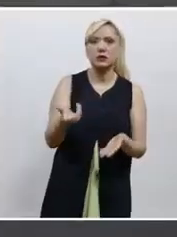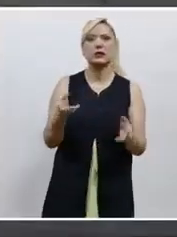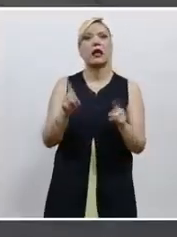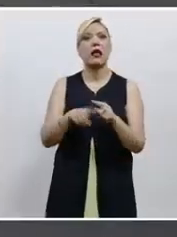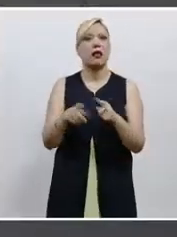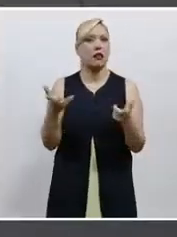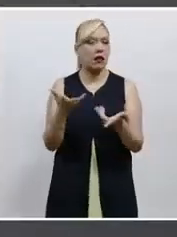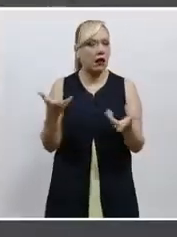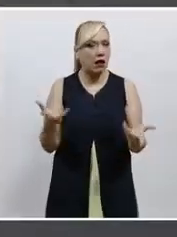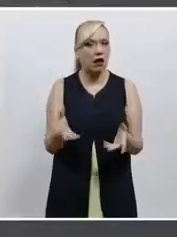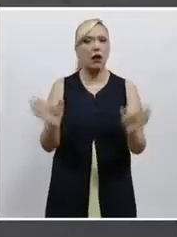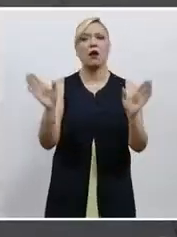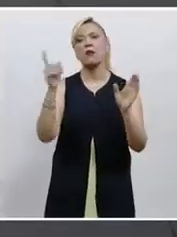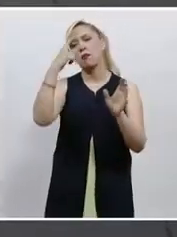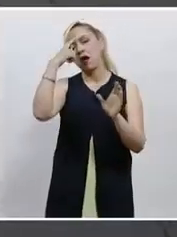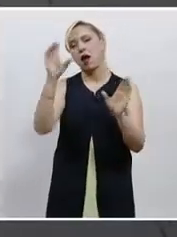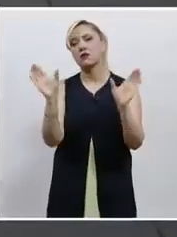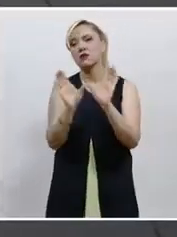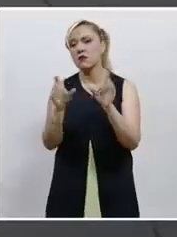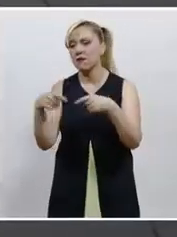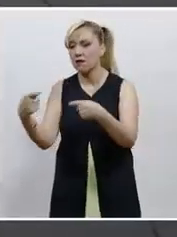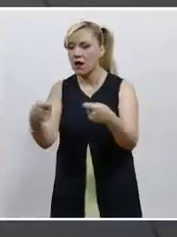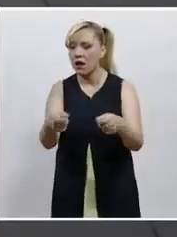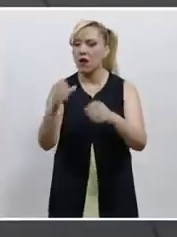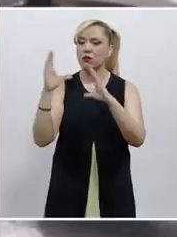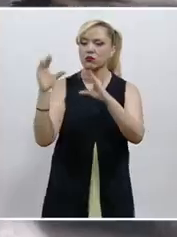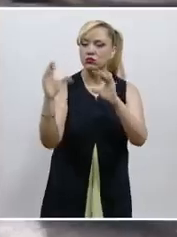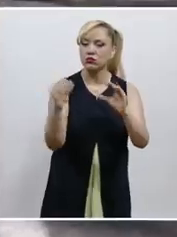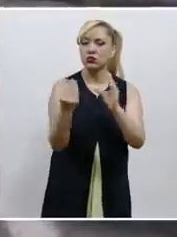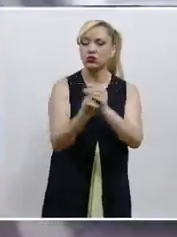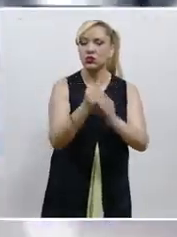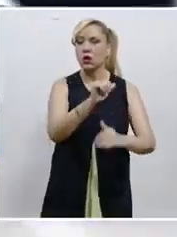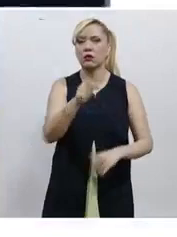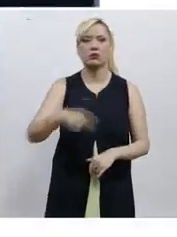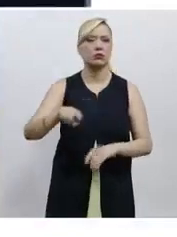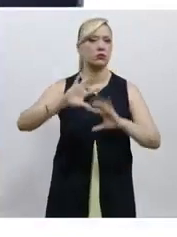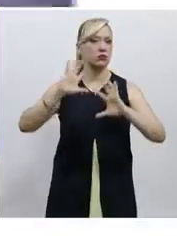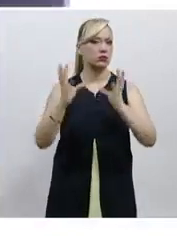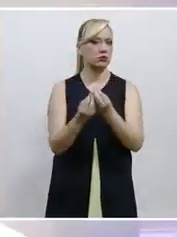certificación, capacitación y evaluación de sus integrantes.